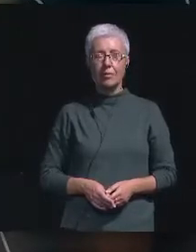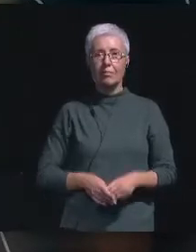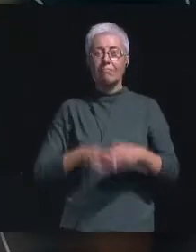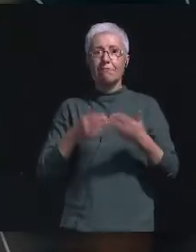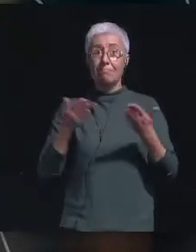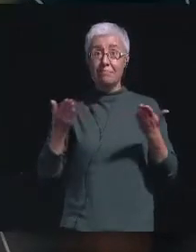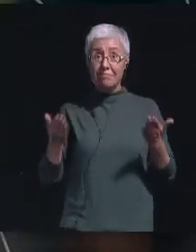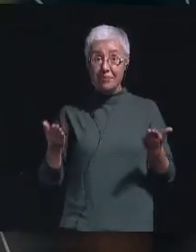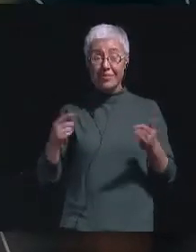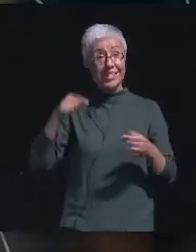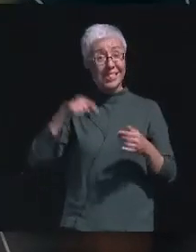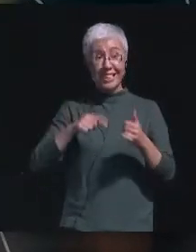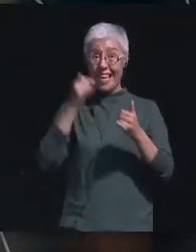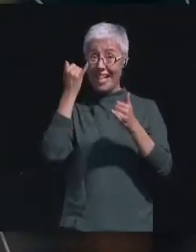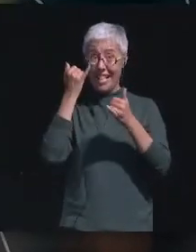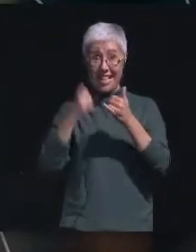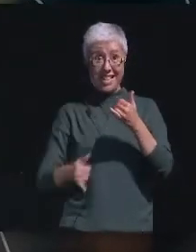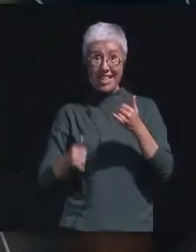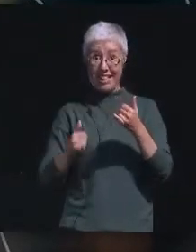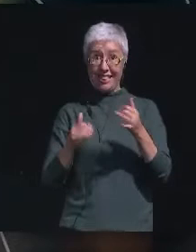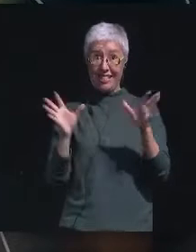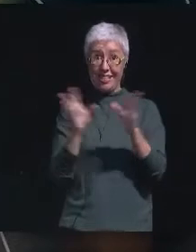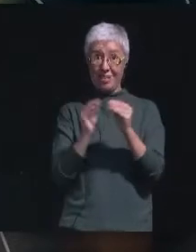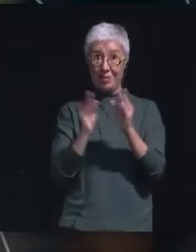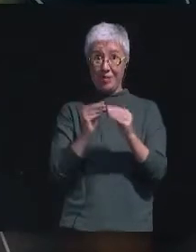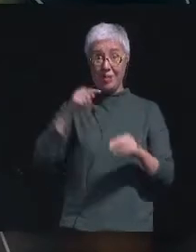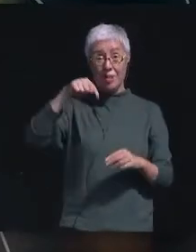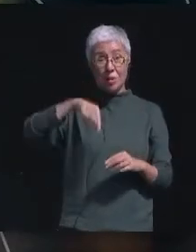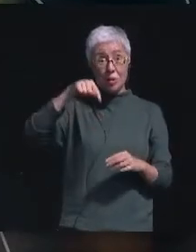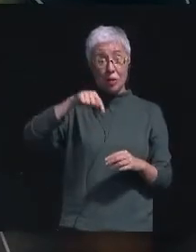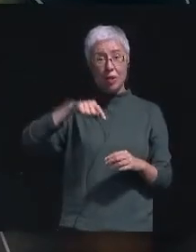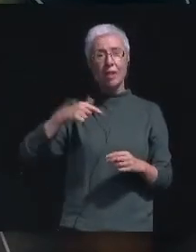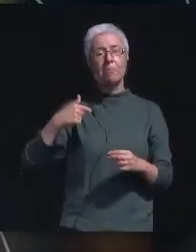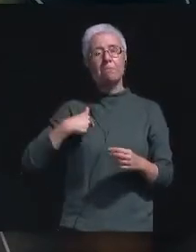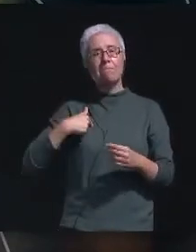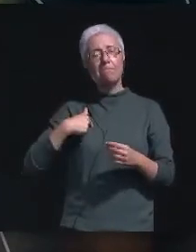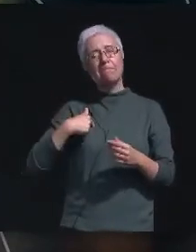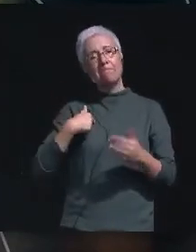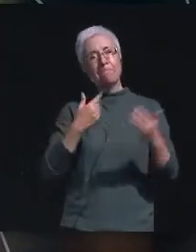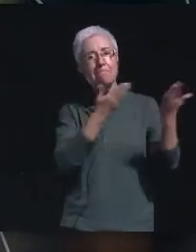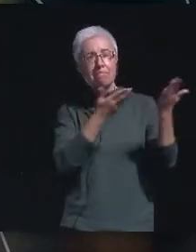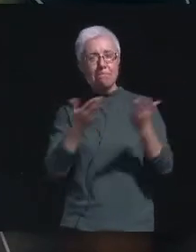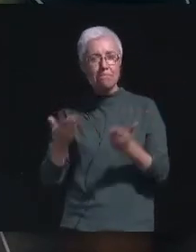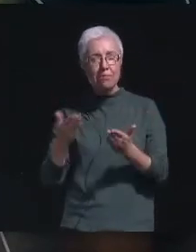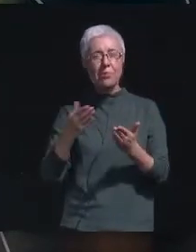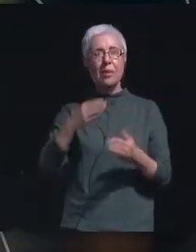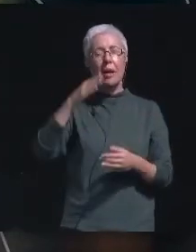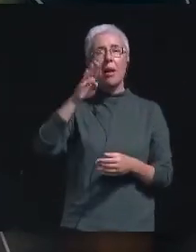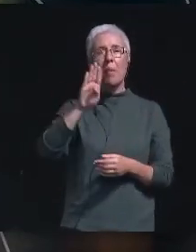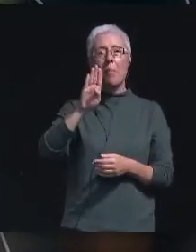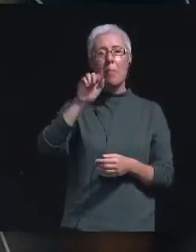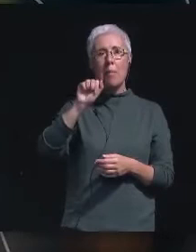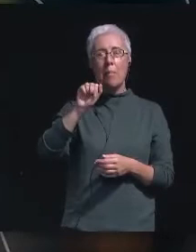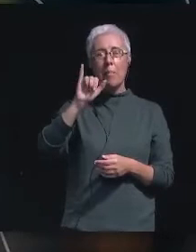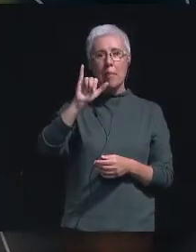Bueno, pues aquí estamos ya con la última sesión del día y para cerrar hemos invitado a José Bayón, que es consejero